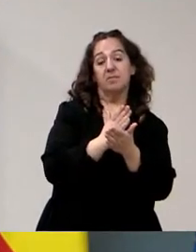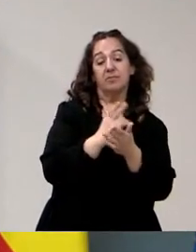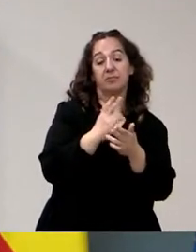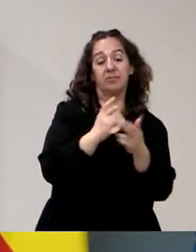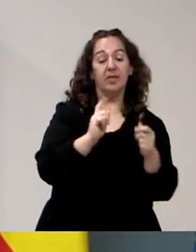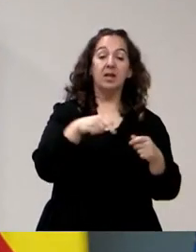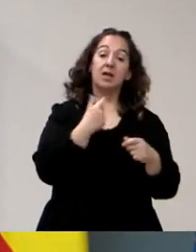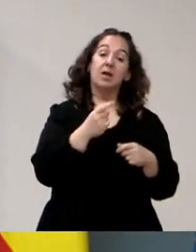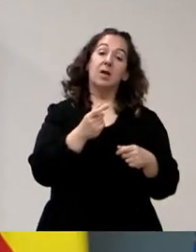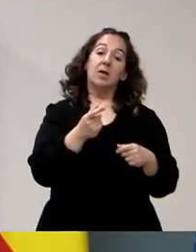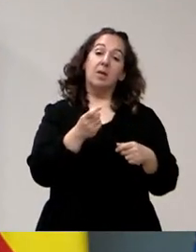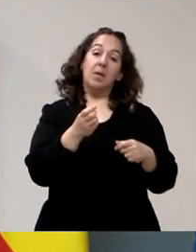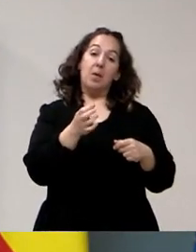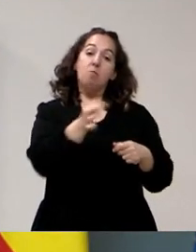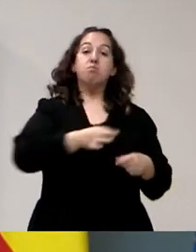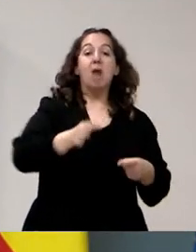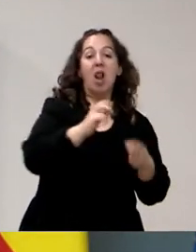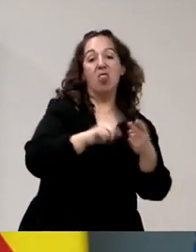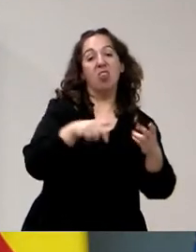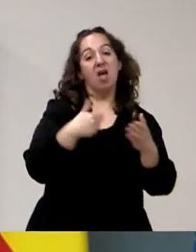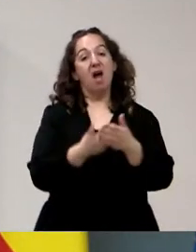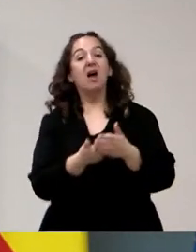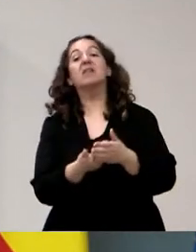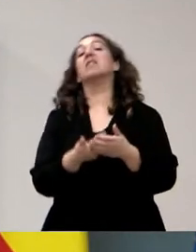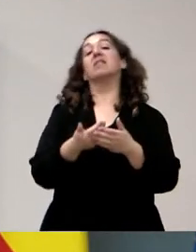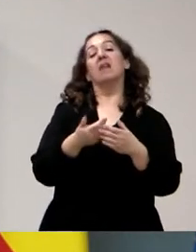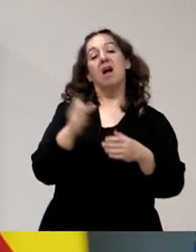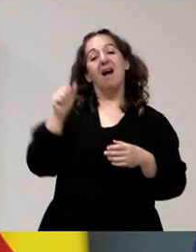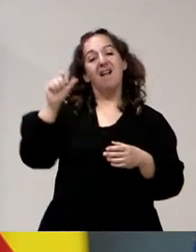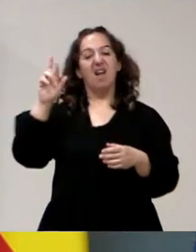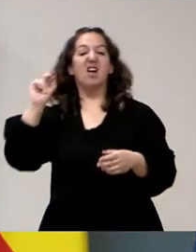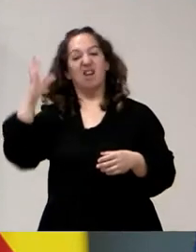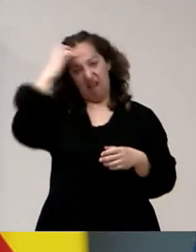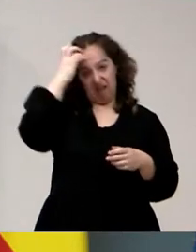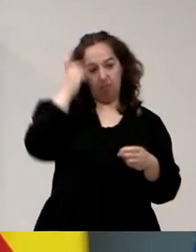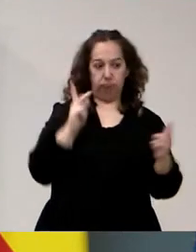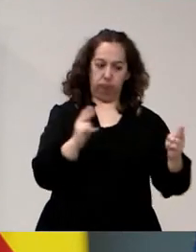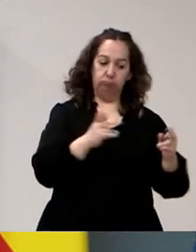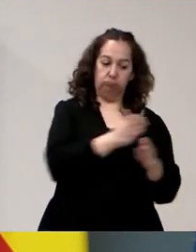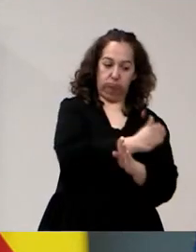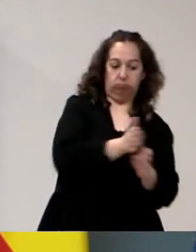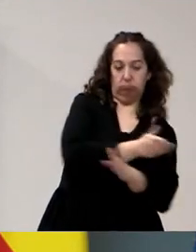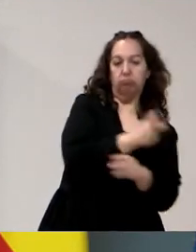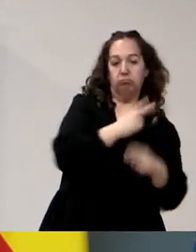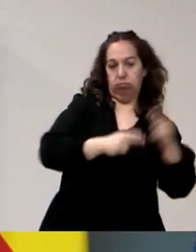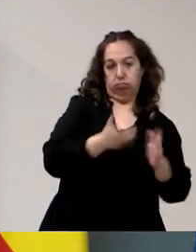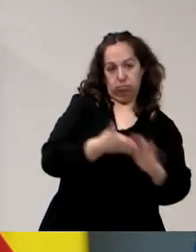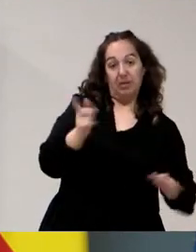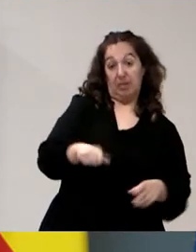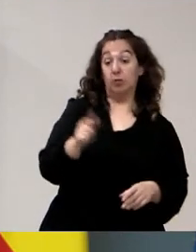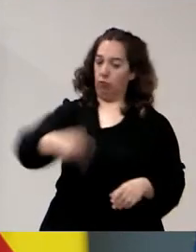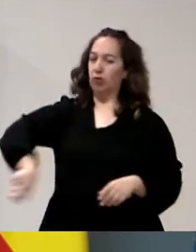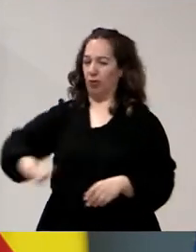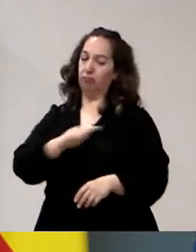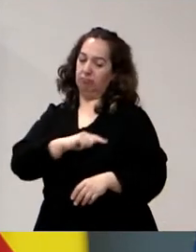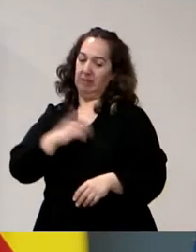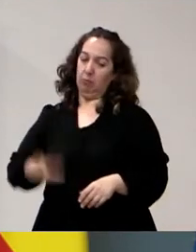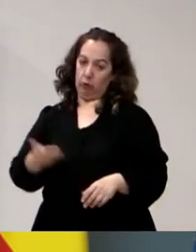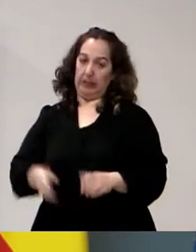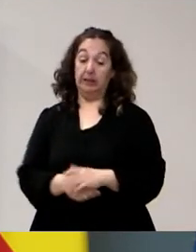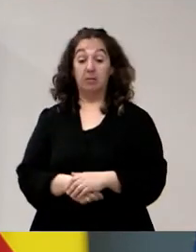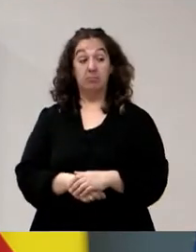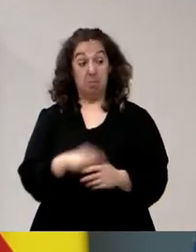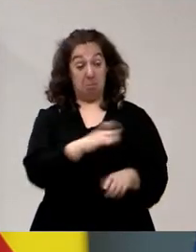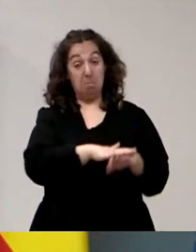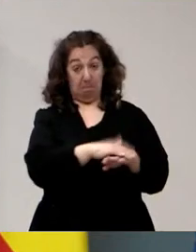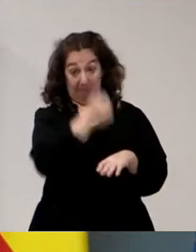Palencia y alar del rey que eso para nosotros es muy importante H el ministro les contará